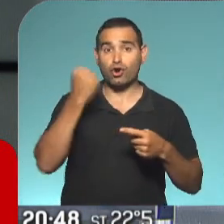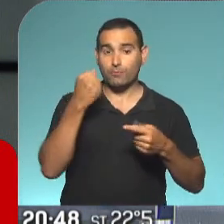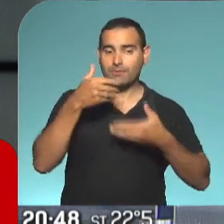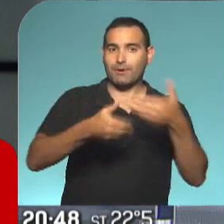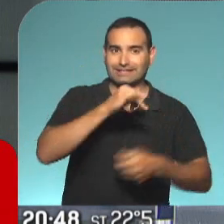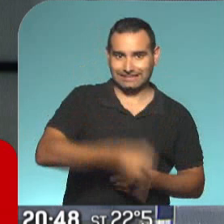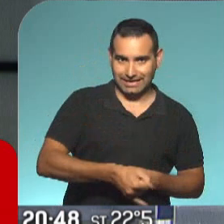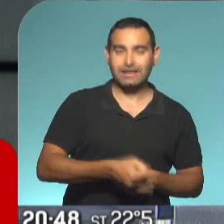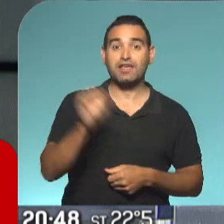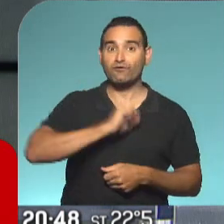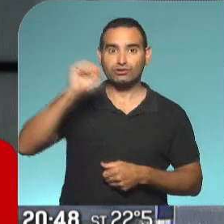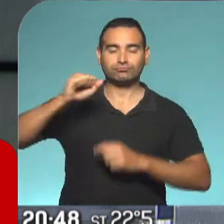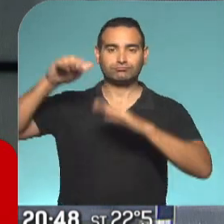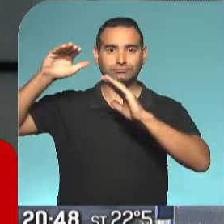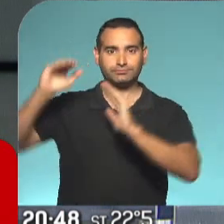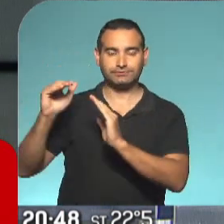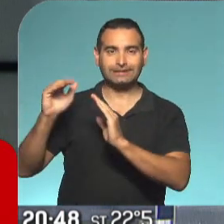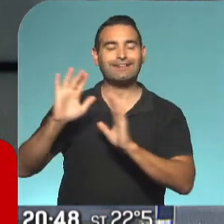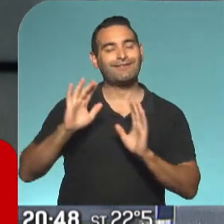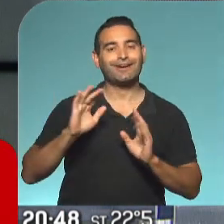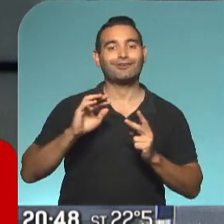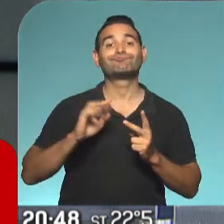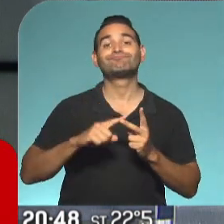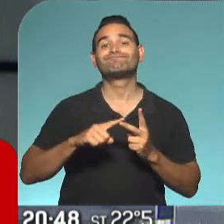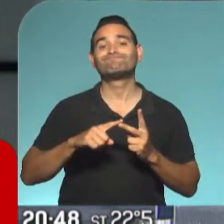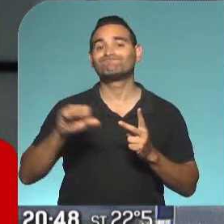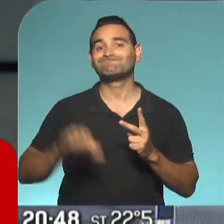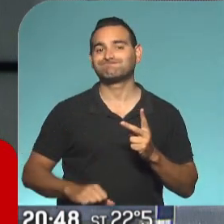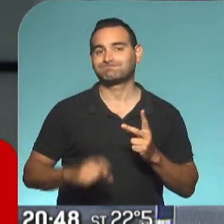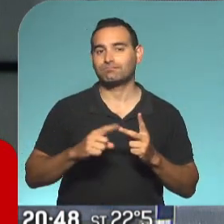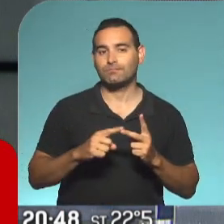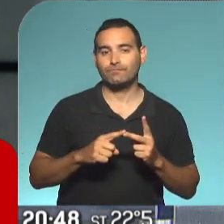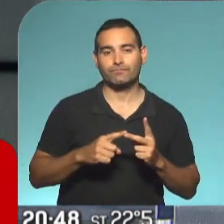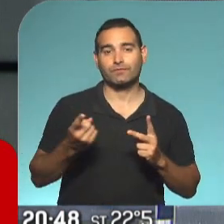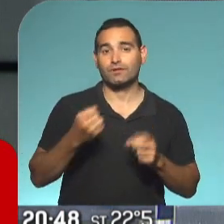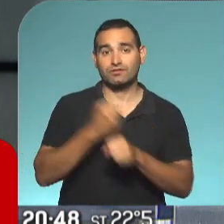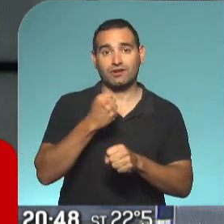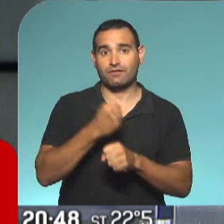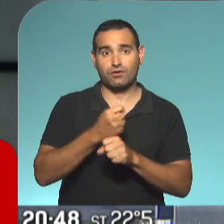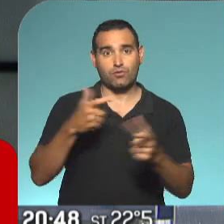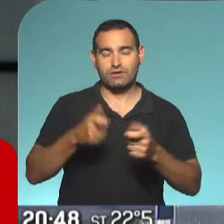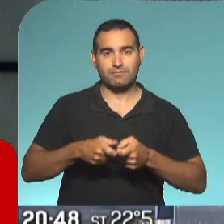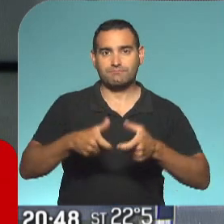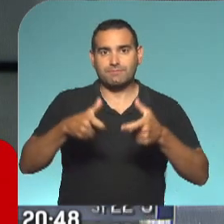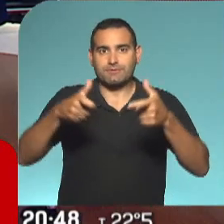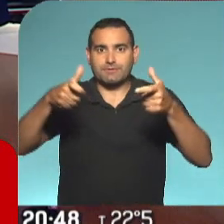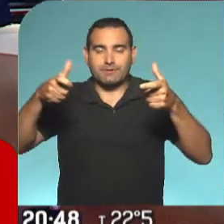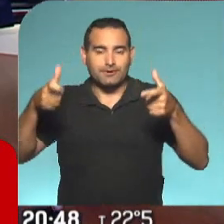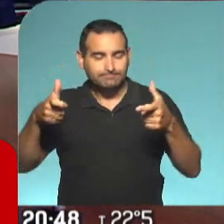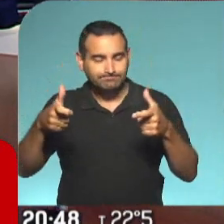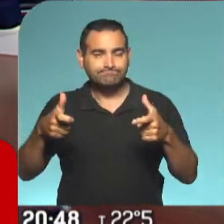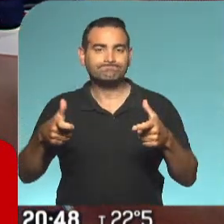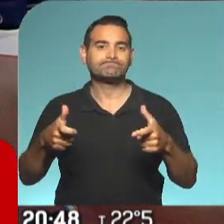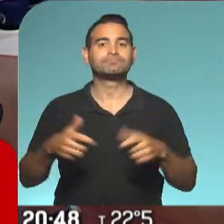económico, sí. ¿Se paró la inflación? Sí, totalmente. Ahora, ¿cuál fue el costo de eso? Una gran desocupación, una destrucción